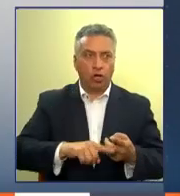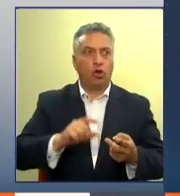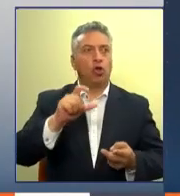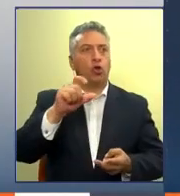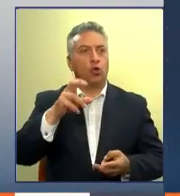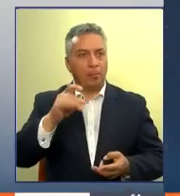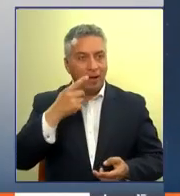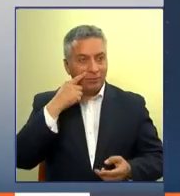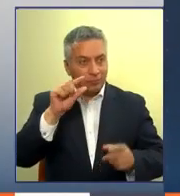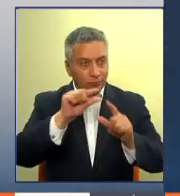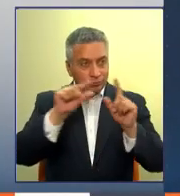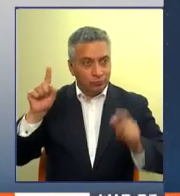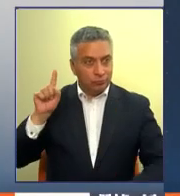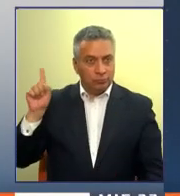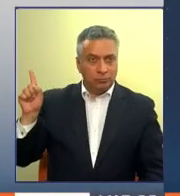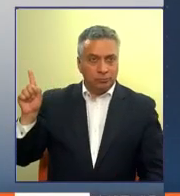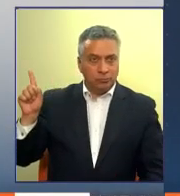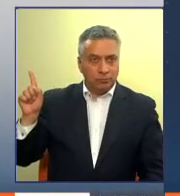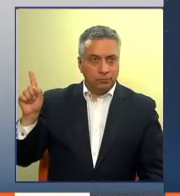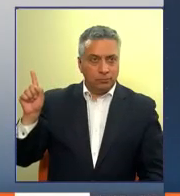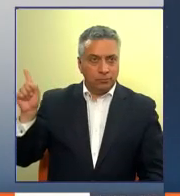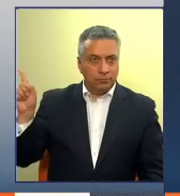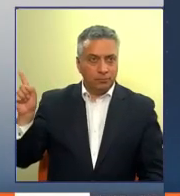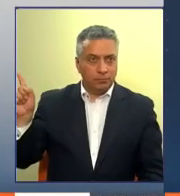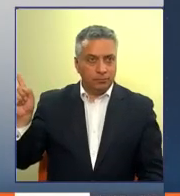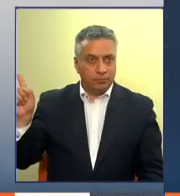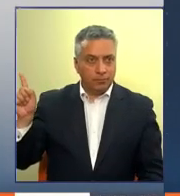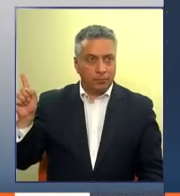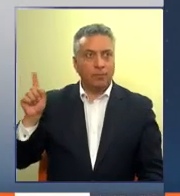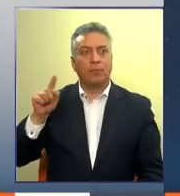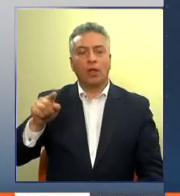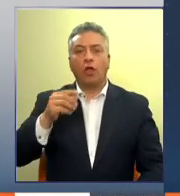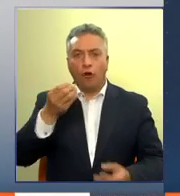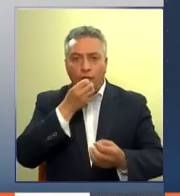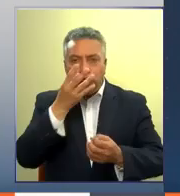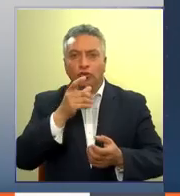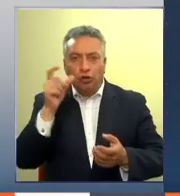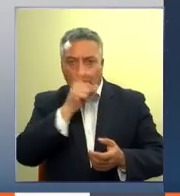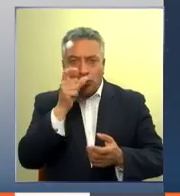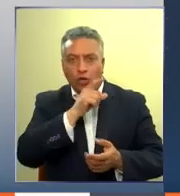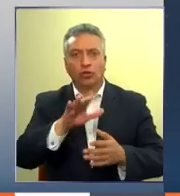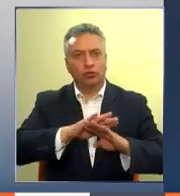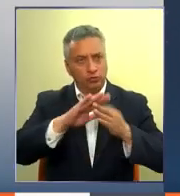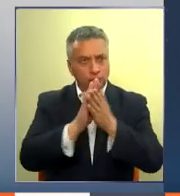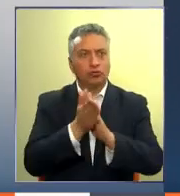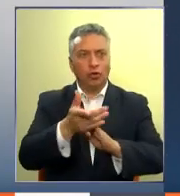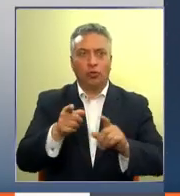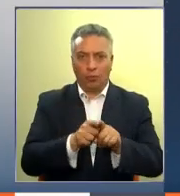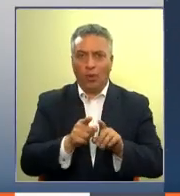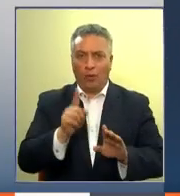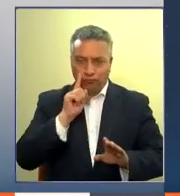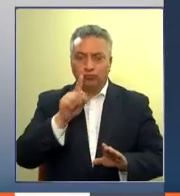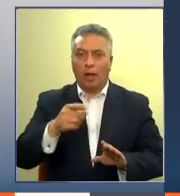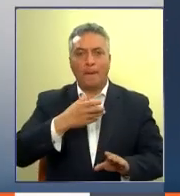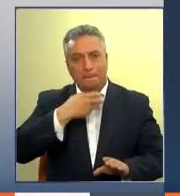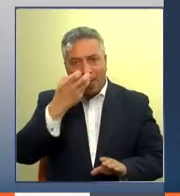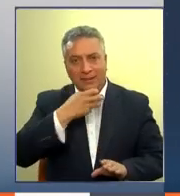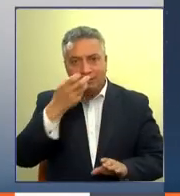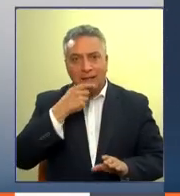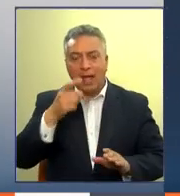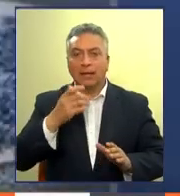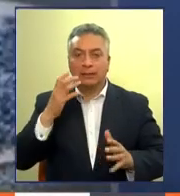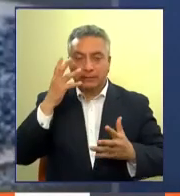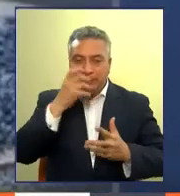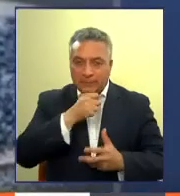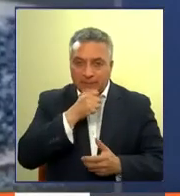ajo, jengibre actúan como antiinflamatorios. Frutos rojos y uvas como antioxidantes. Manzanas que hacen más lento el